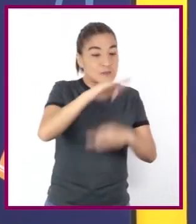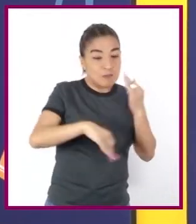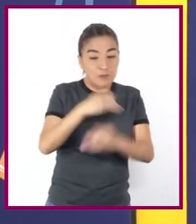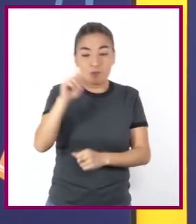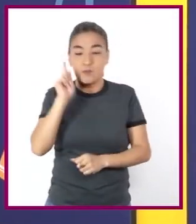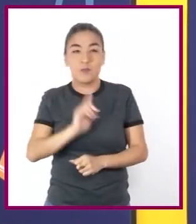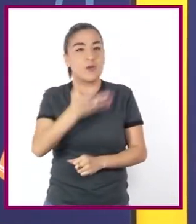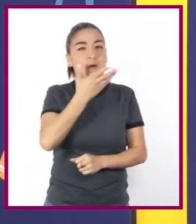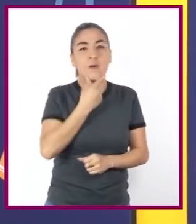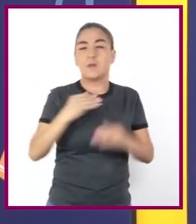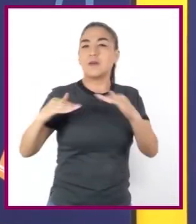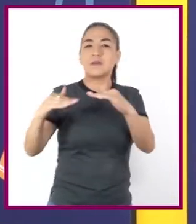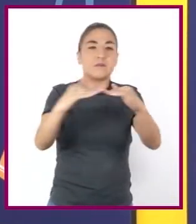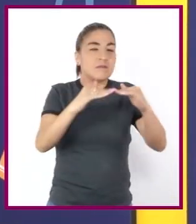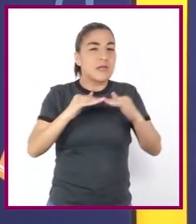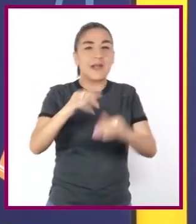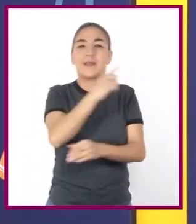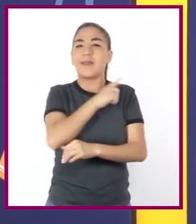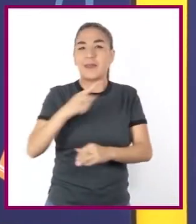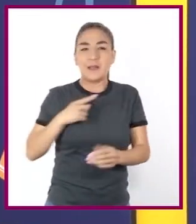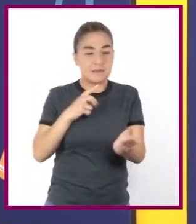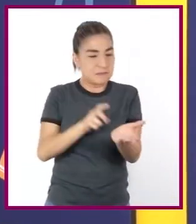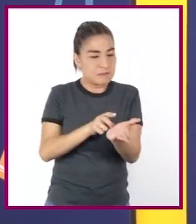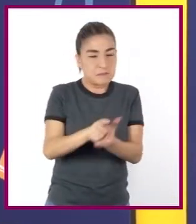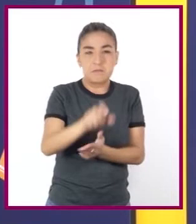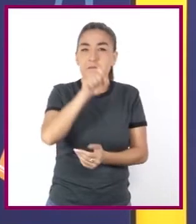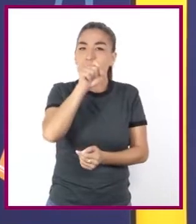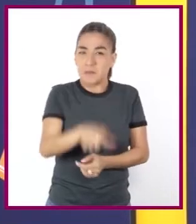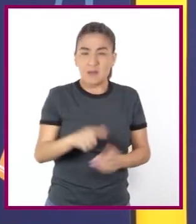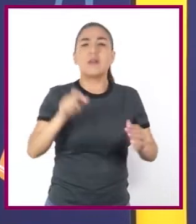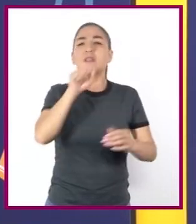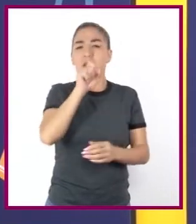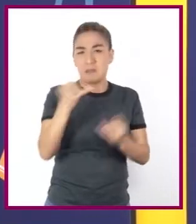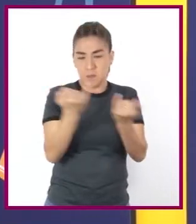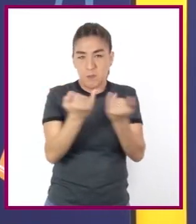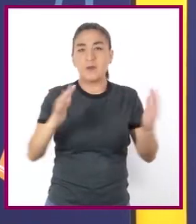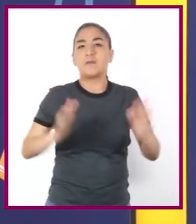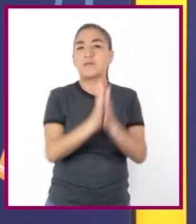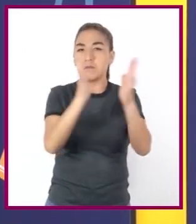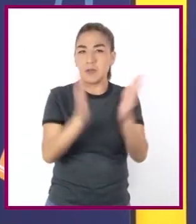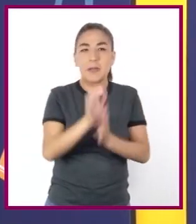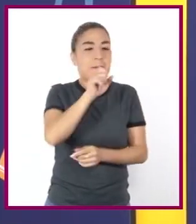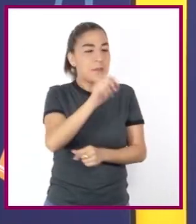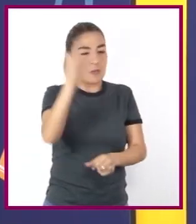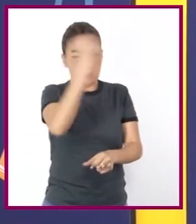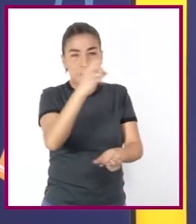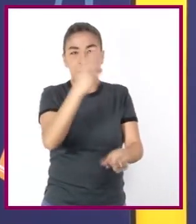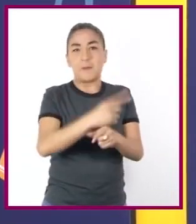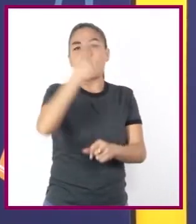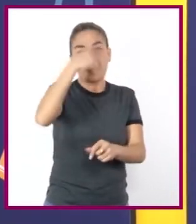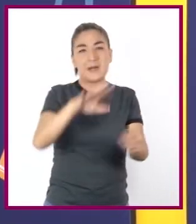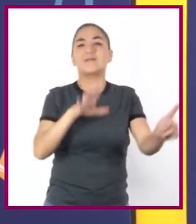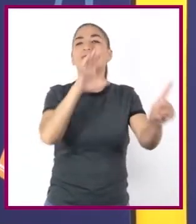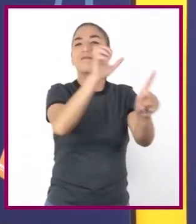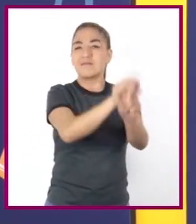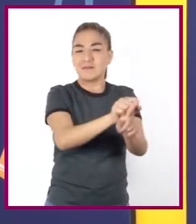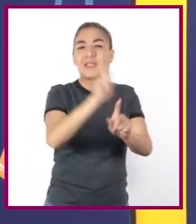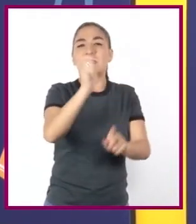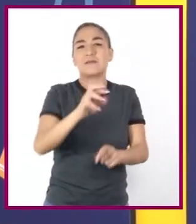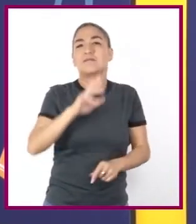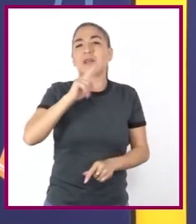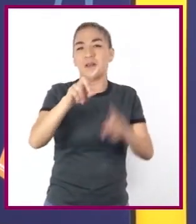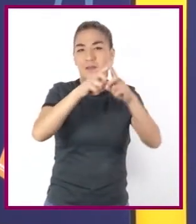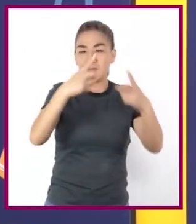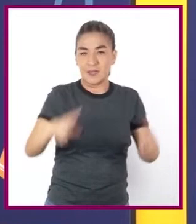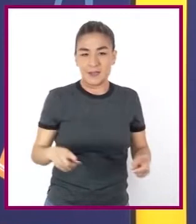igual debemos gozar de los mismos derechos y participar de las mismas oportunidades para alcanzar un mejor